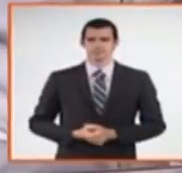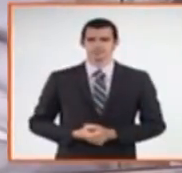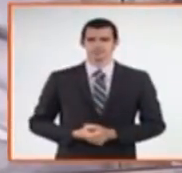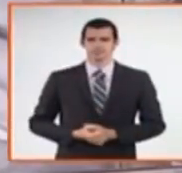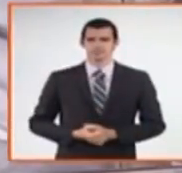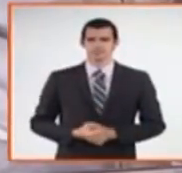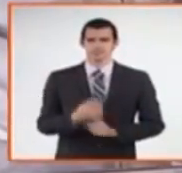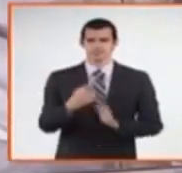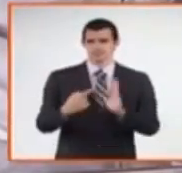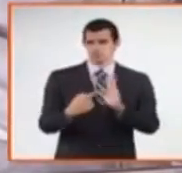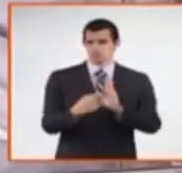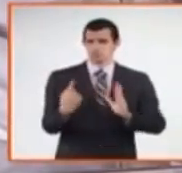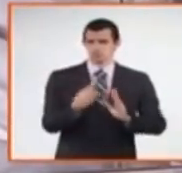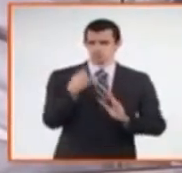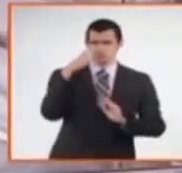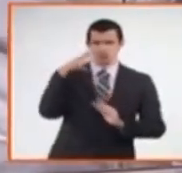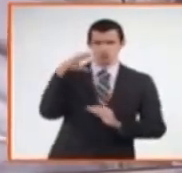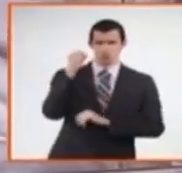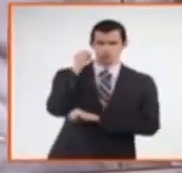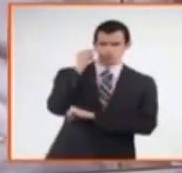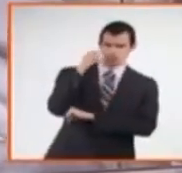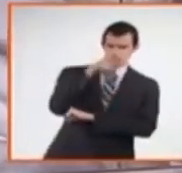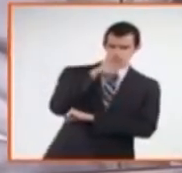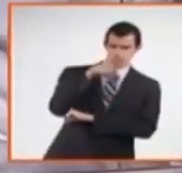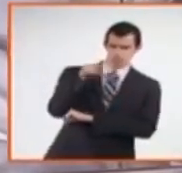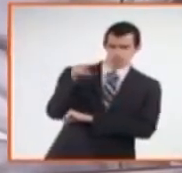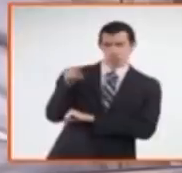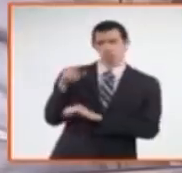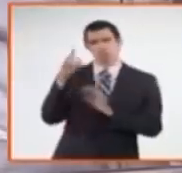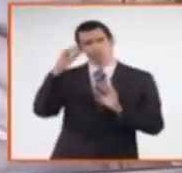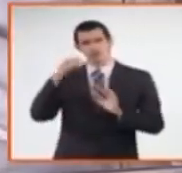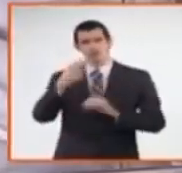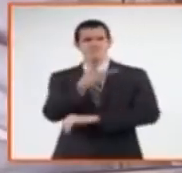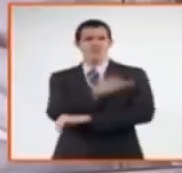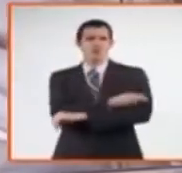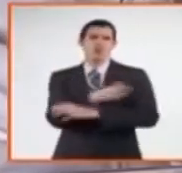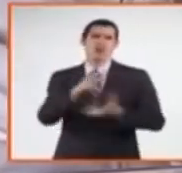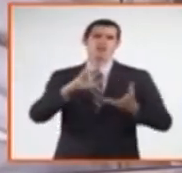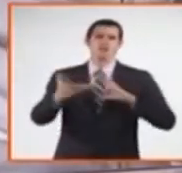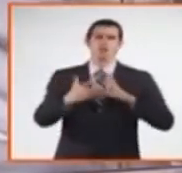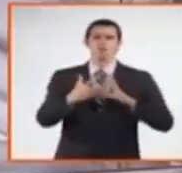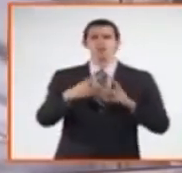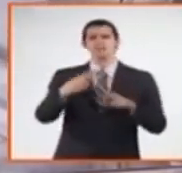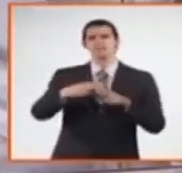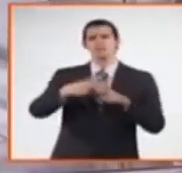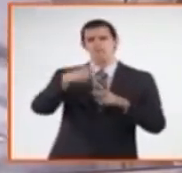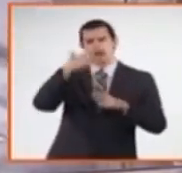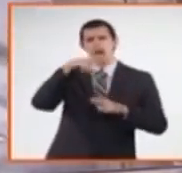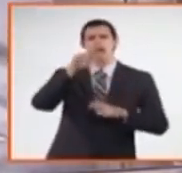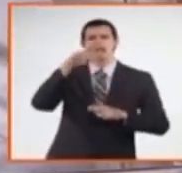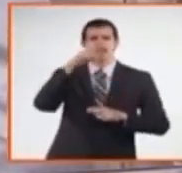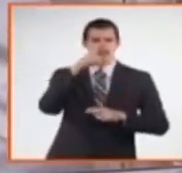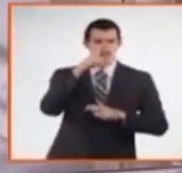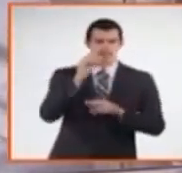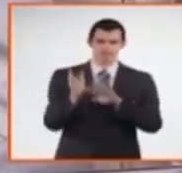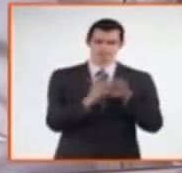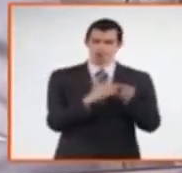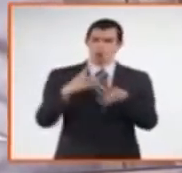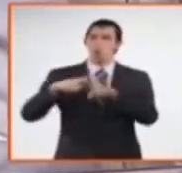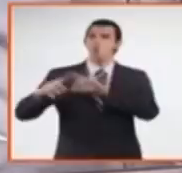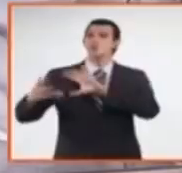utilizan por ejemplo es alguna tipo de rn y las vacunas de tipo adenovirus mostrasen y